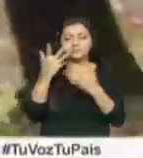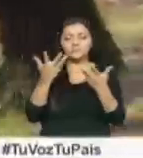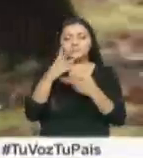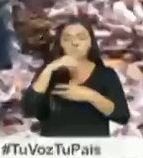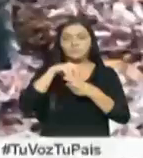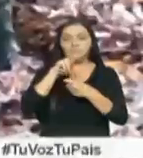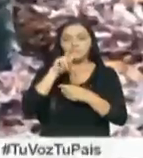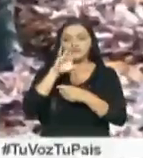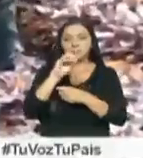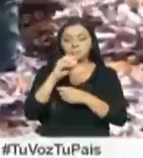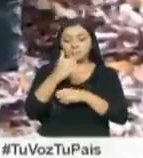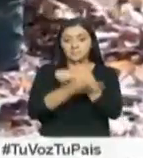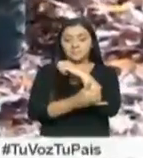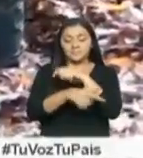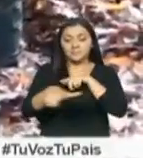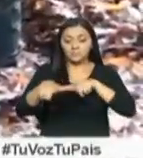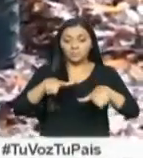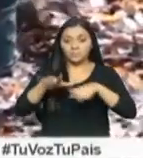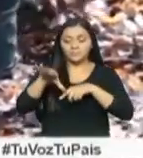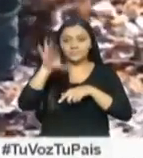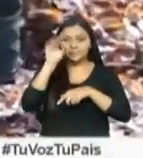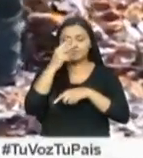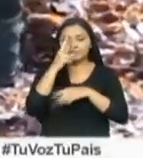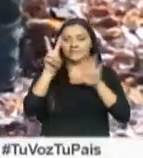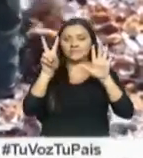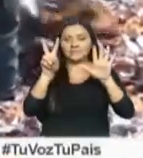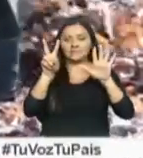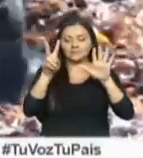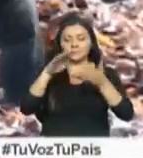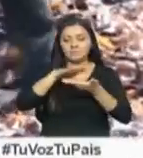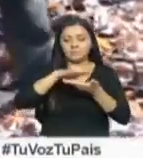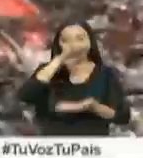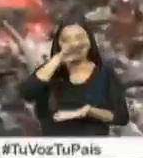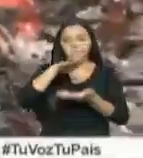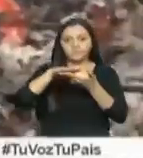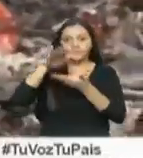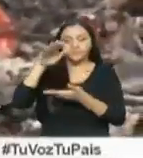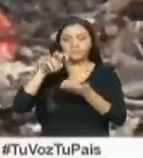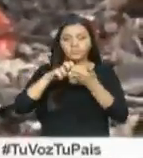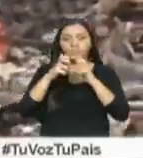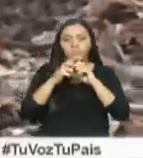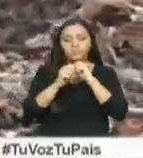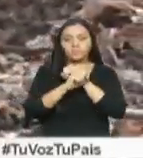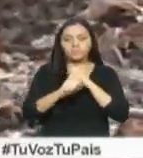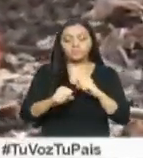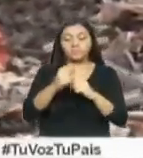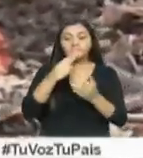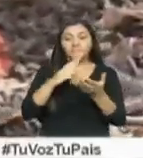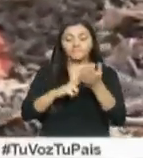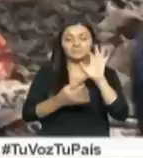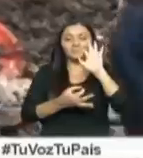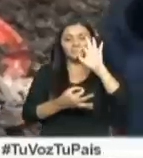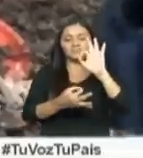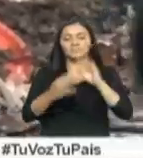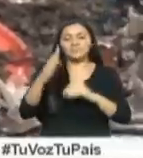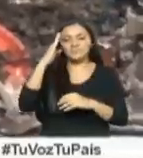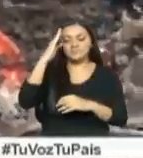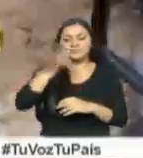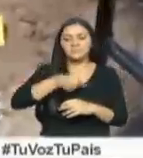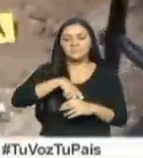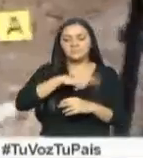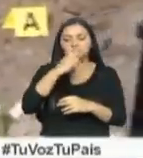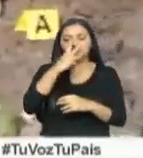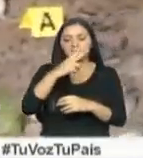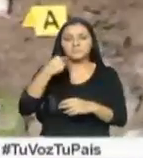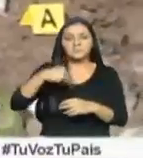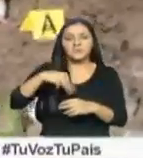Vasco. En el sitio fueron localizados 7 bidones con material explosivo, según indica el comunicado de la Guardia Civil Española publicado el